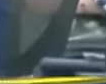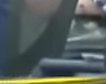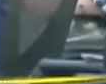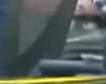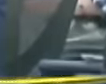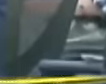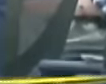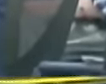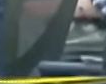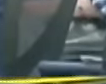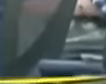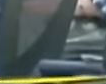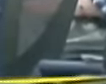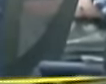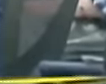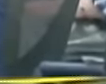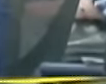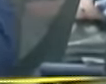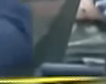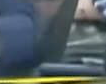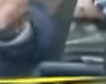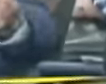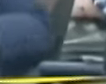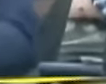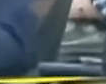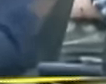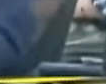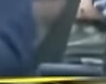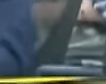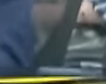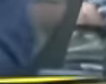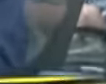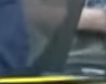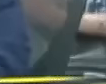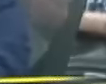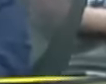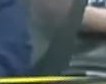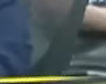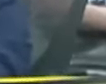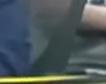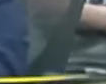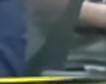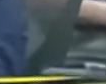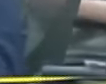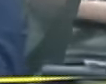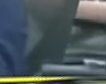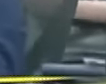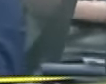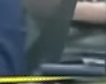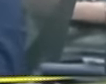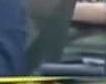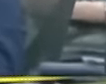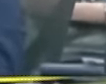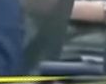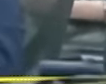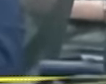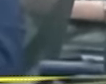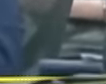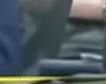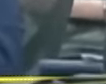dé continuidad a los planes de todas las presidencias que anualmente va sucediendo.